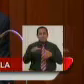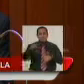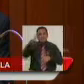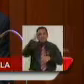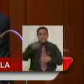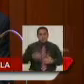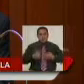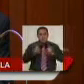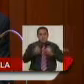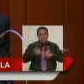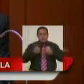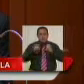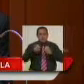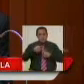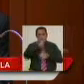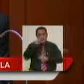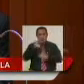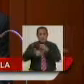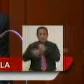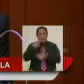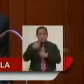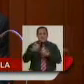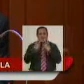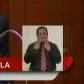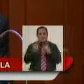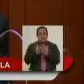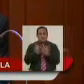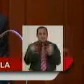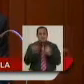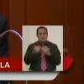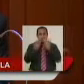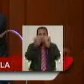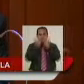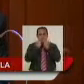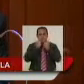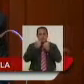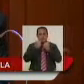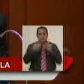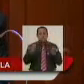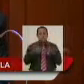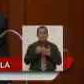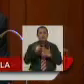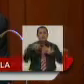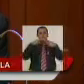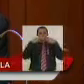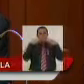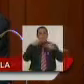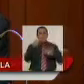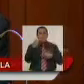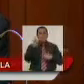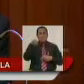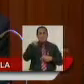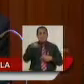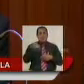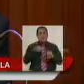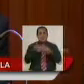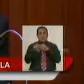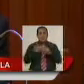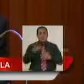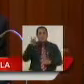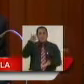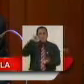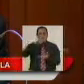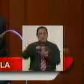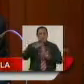lucha contra el narcotráfico y combatir los rezagos del terrorismo en el BRAEM, anuncio que la aviación del Ejército, en